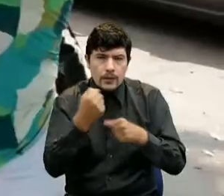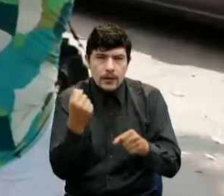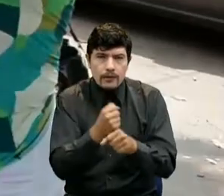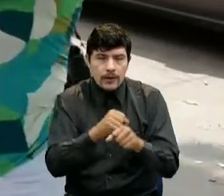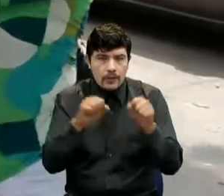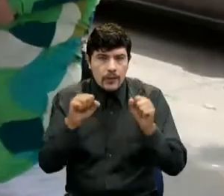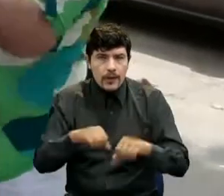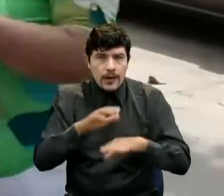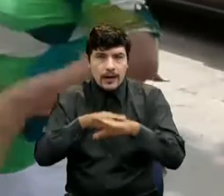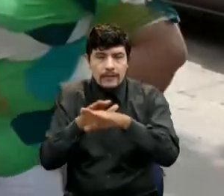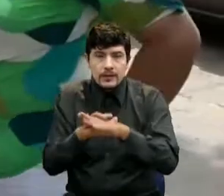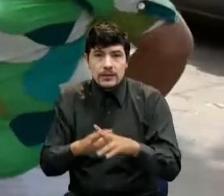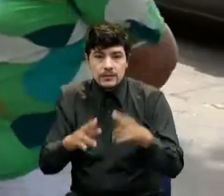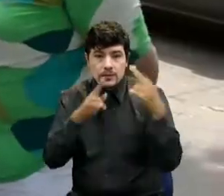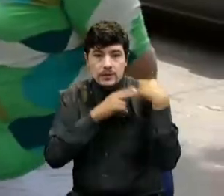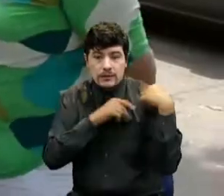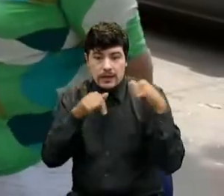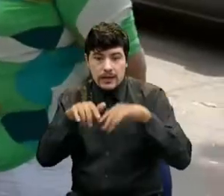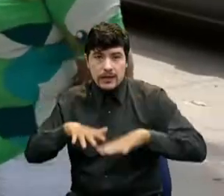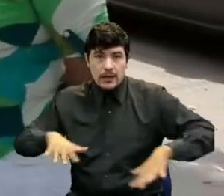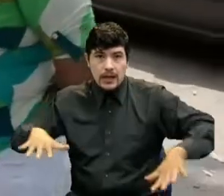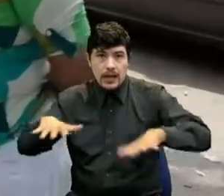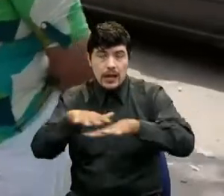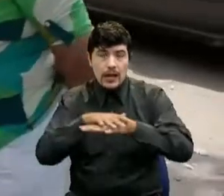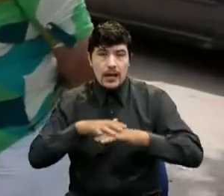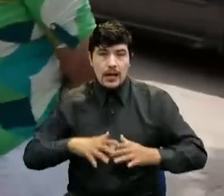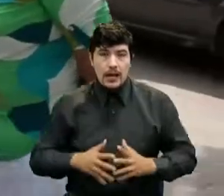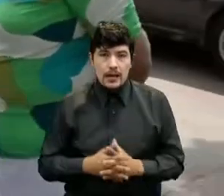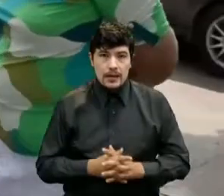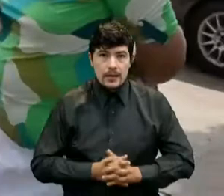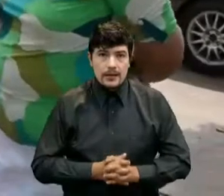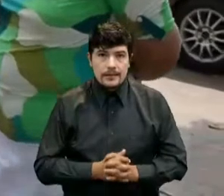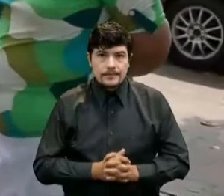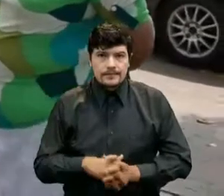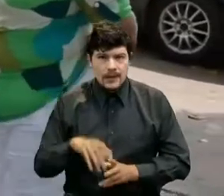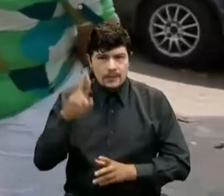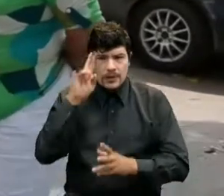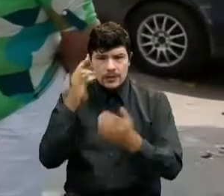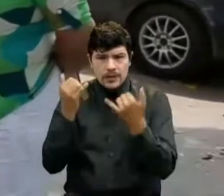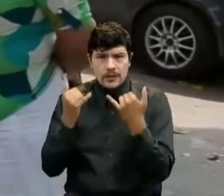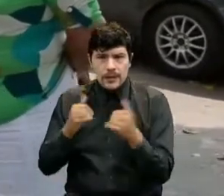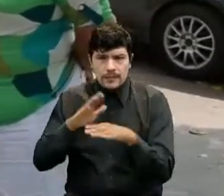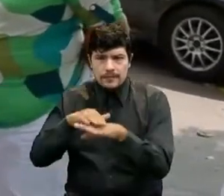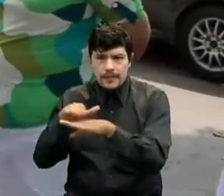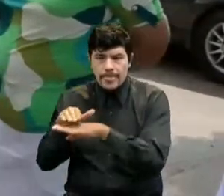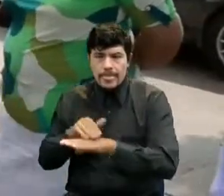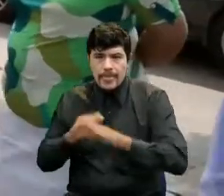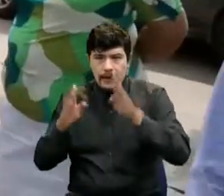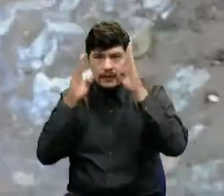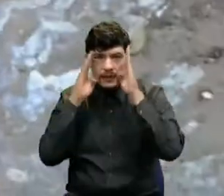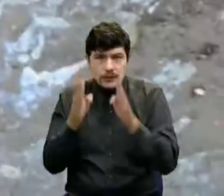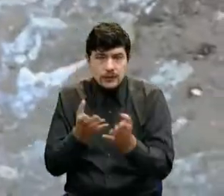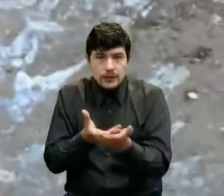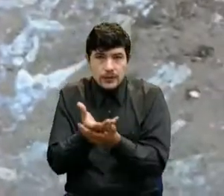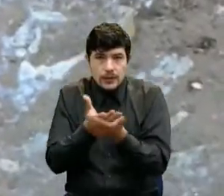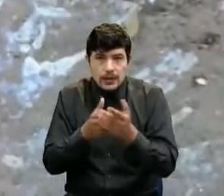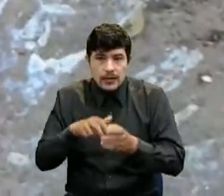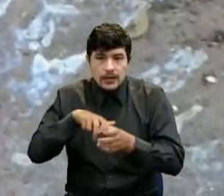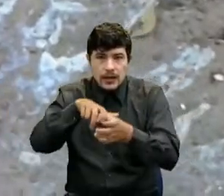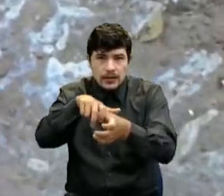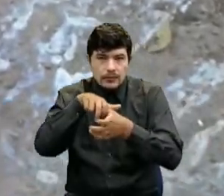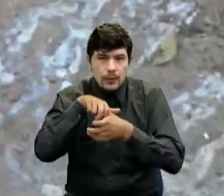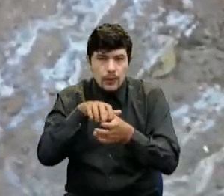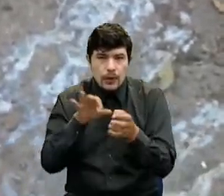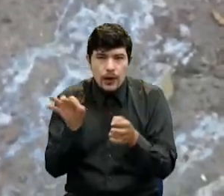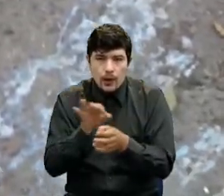hagamos responsables del sector, de determinados sectores cada uno. Por el momento se ha brindado atención en la recolección, transporte y